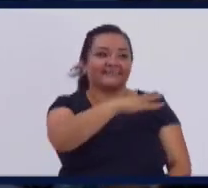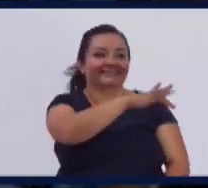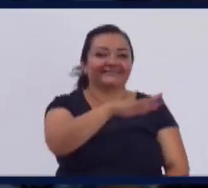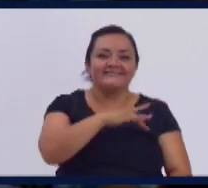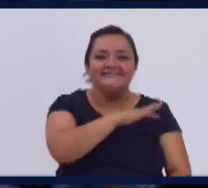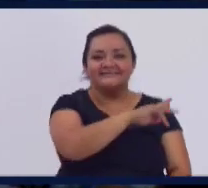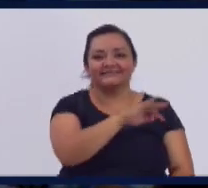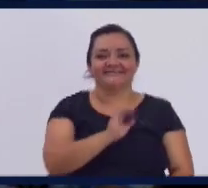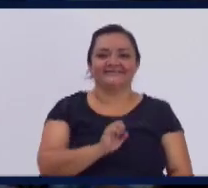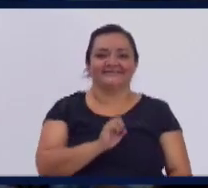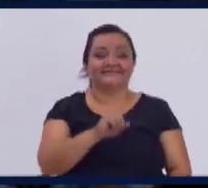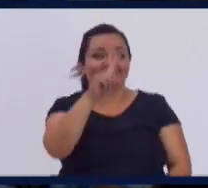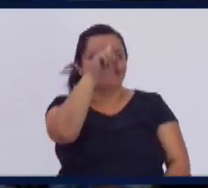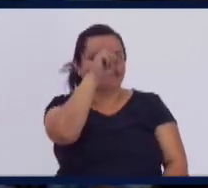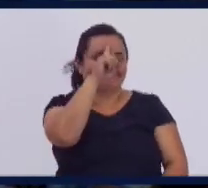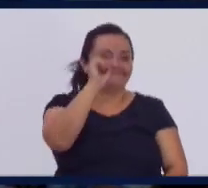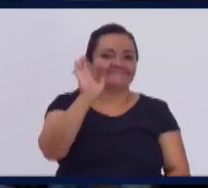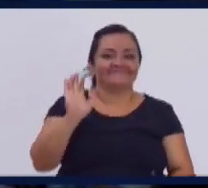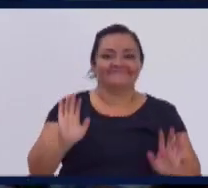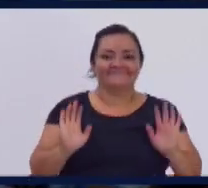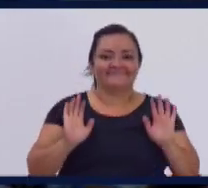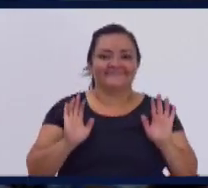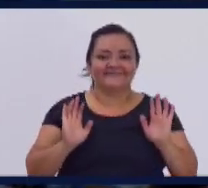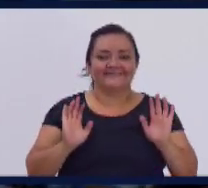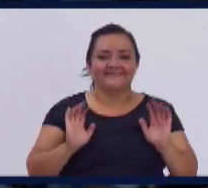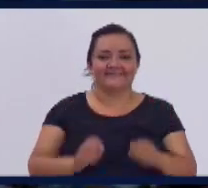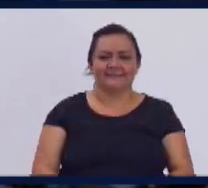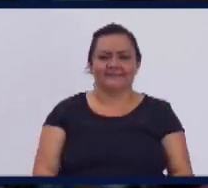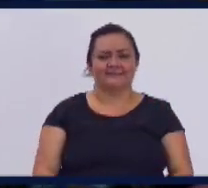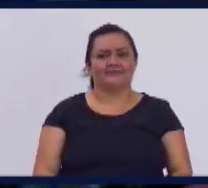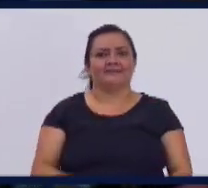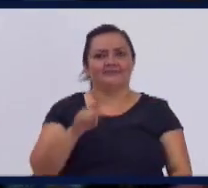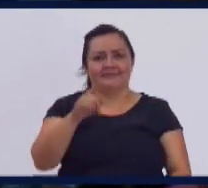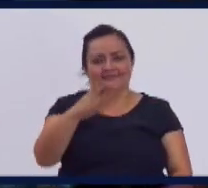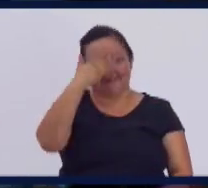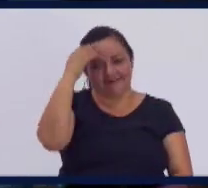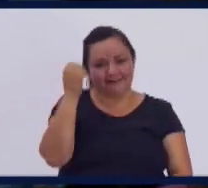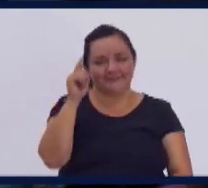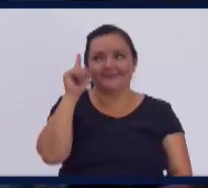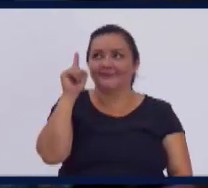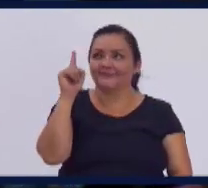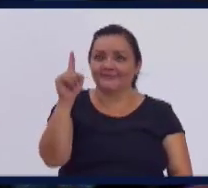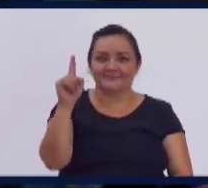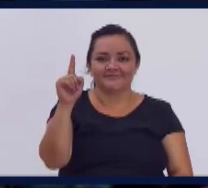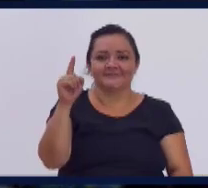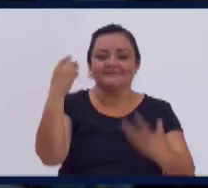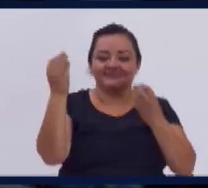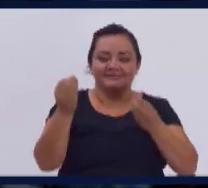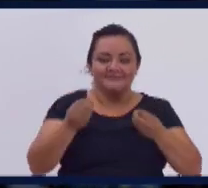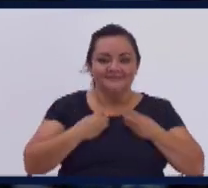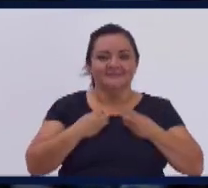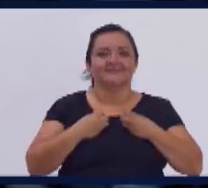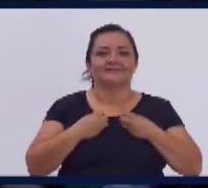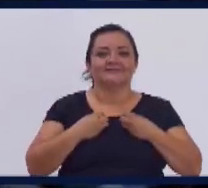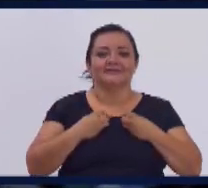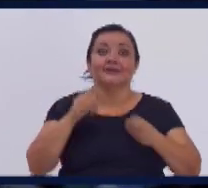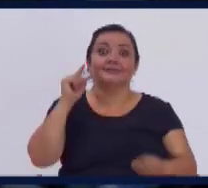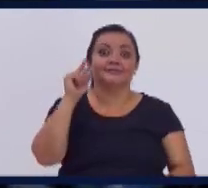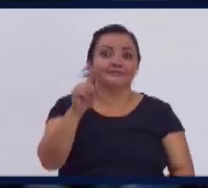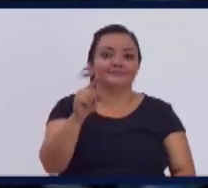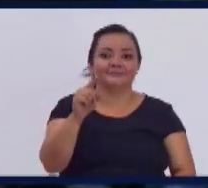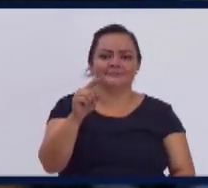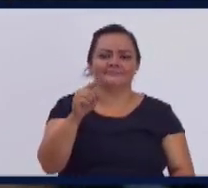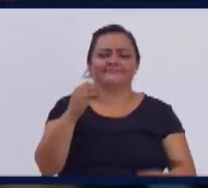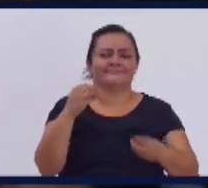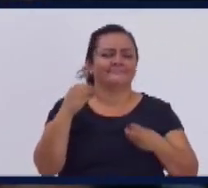laguito, trabajito, y te olvidas de lo que Dios te vino a dar y lo que Dios